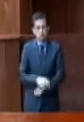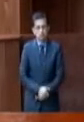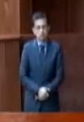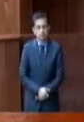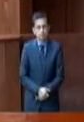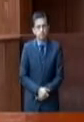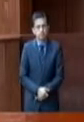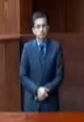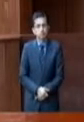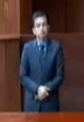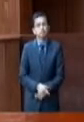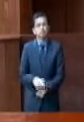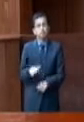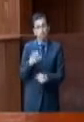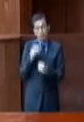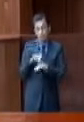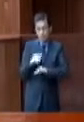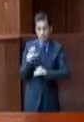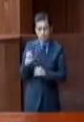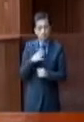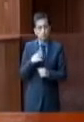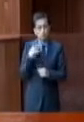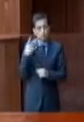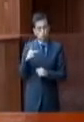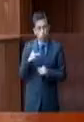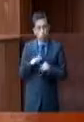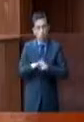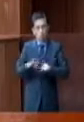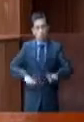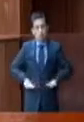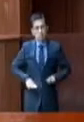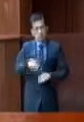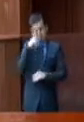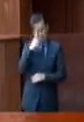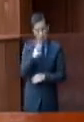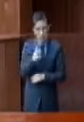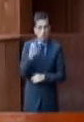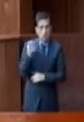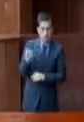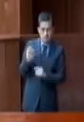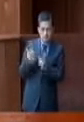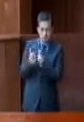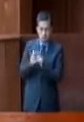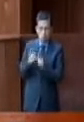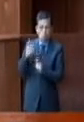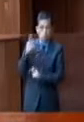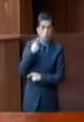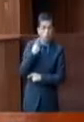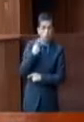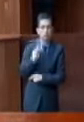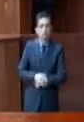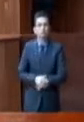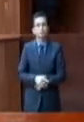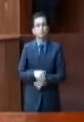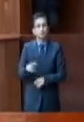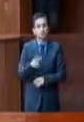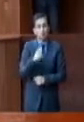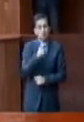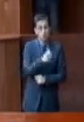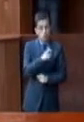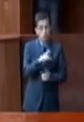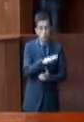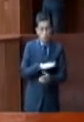sentido al tomarse como referencia de la condición socioeconómica del mencionado partido político el financiamiento público local